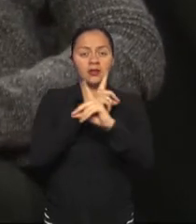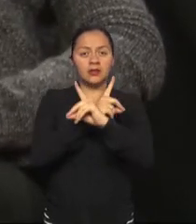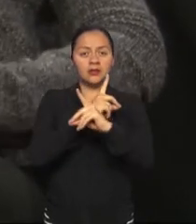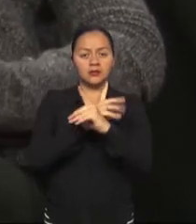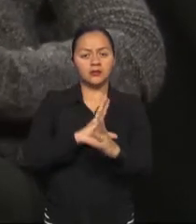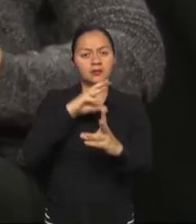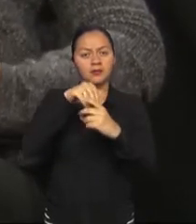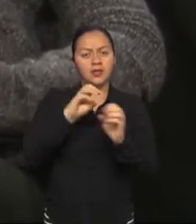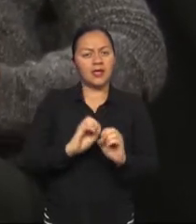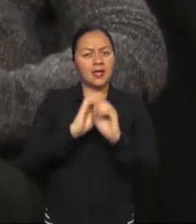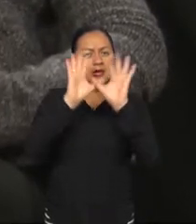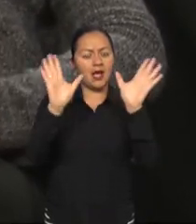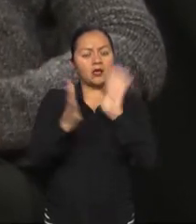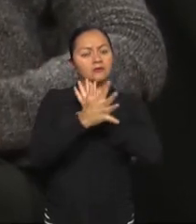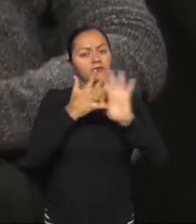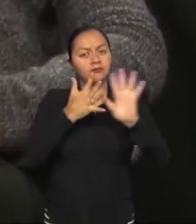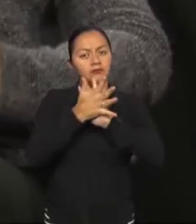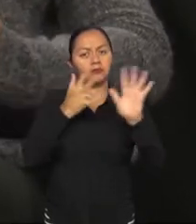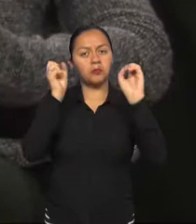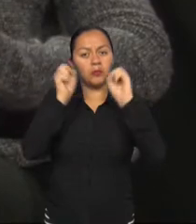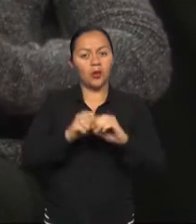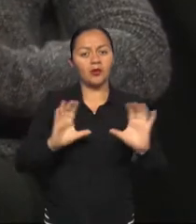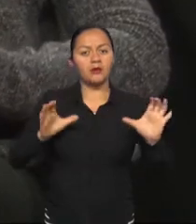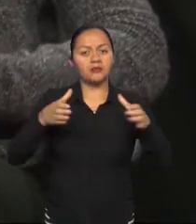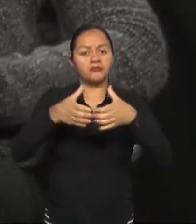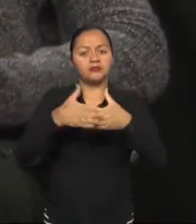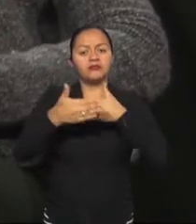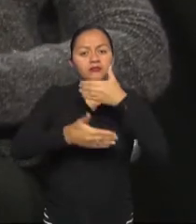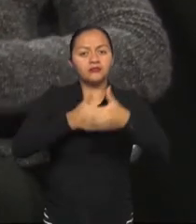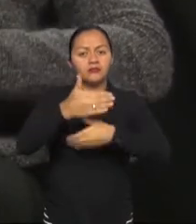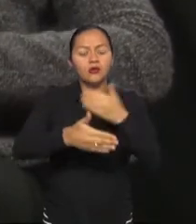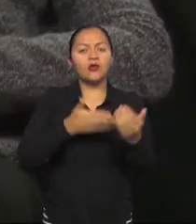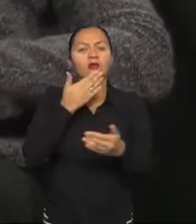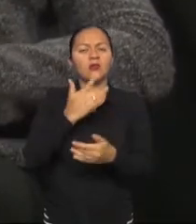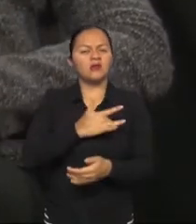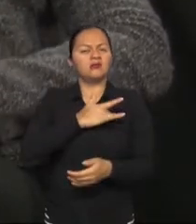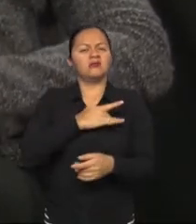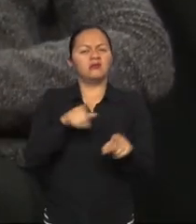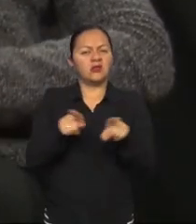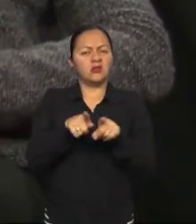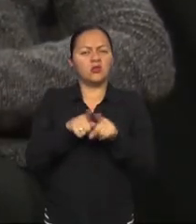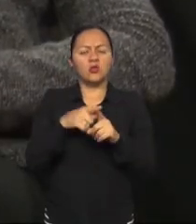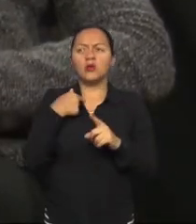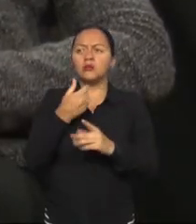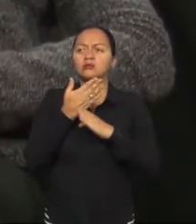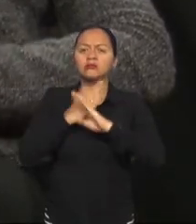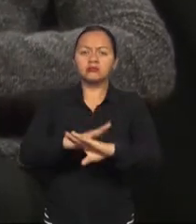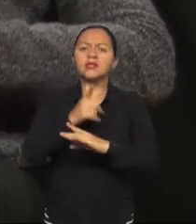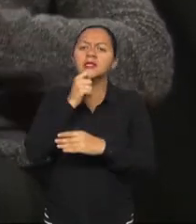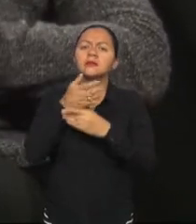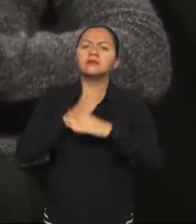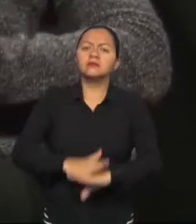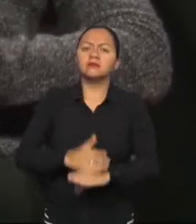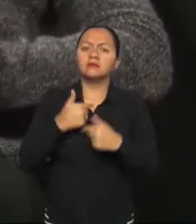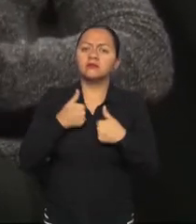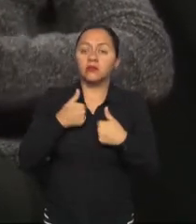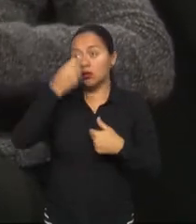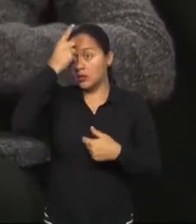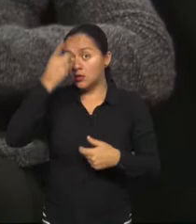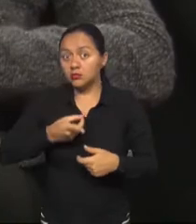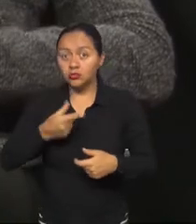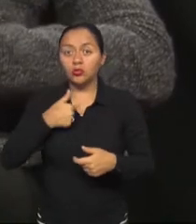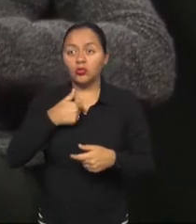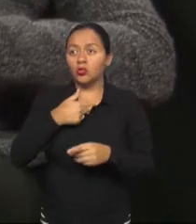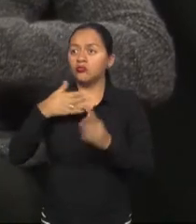discapacidad, ellos nos han comentado que pueden llegar pues a sentirse indefensos para tomar una medida